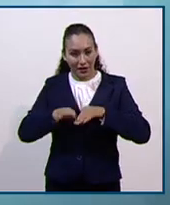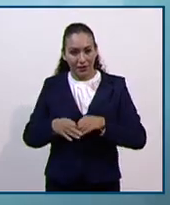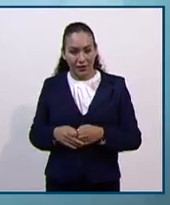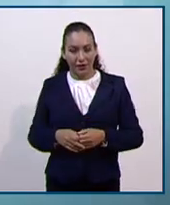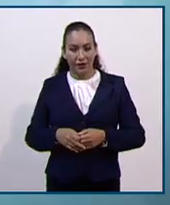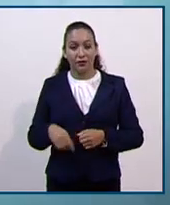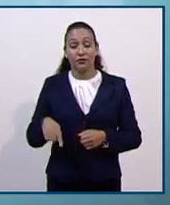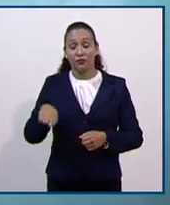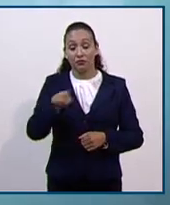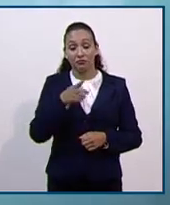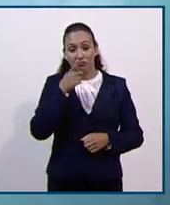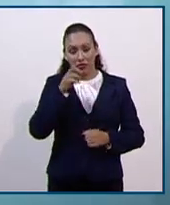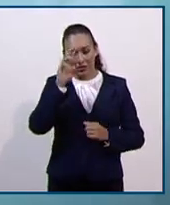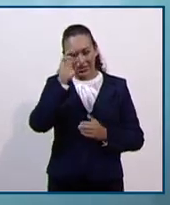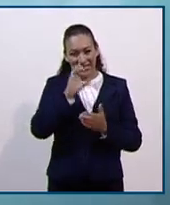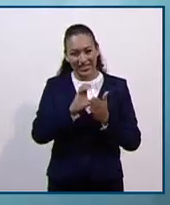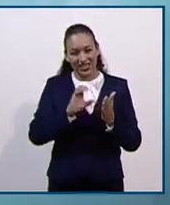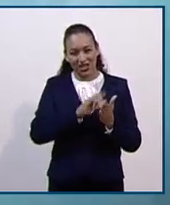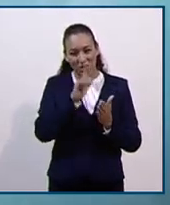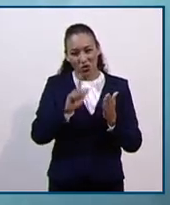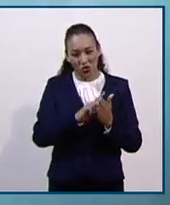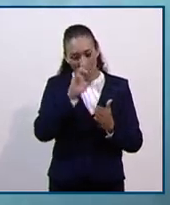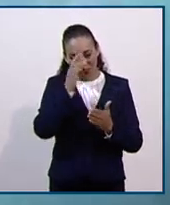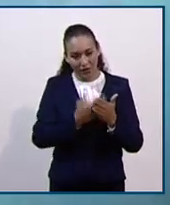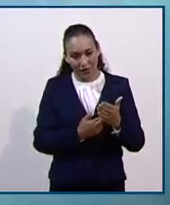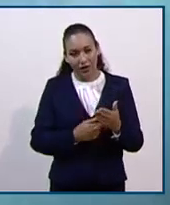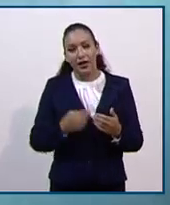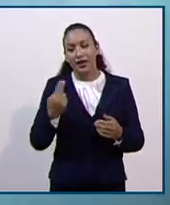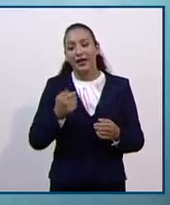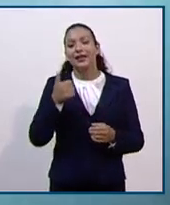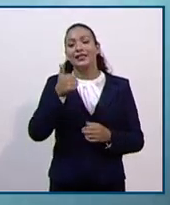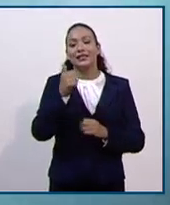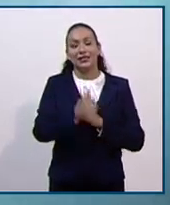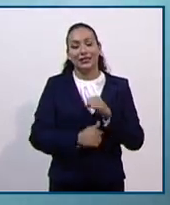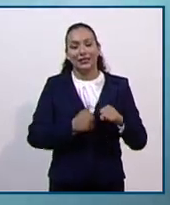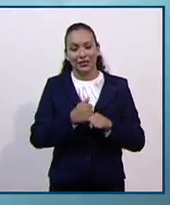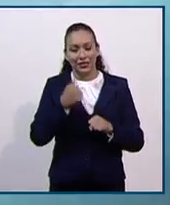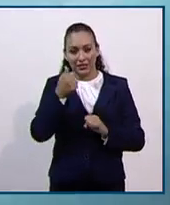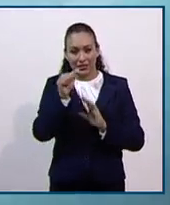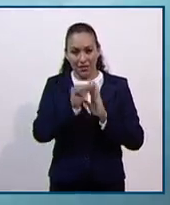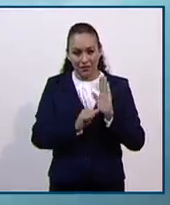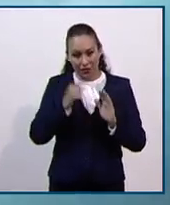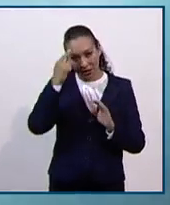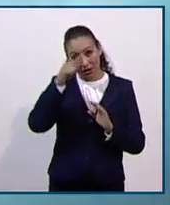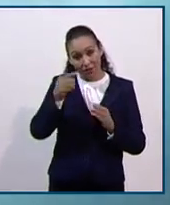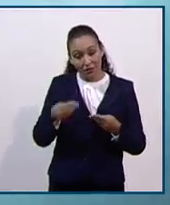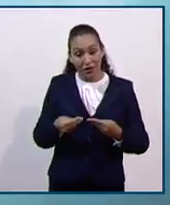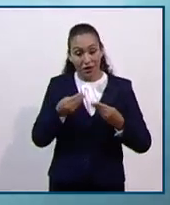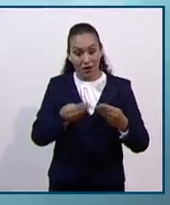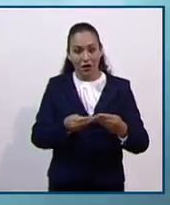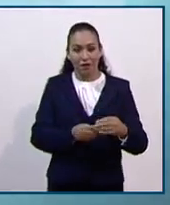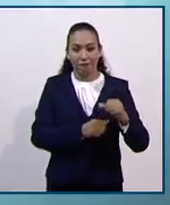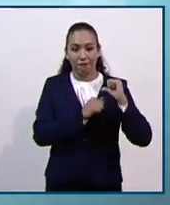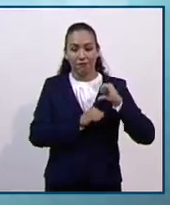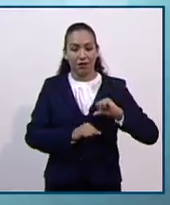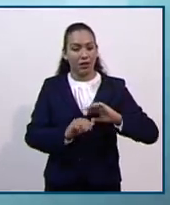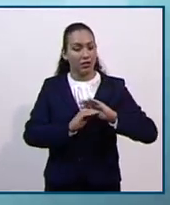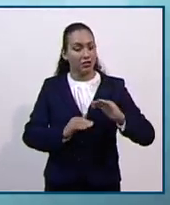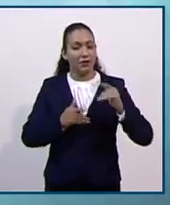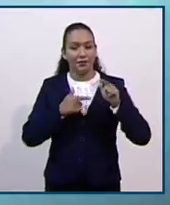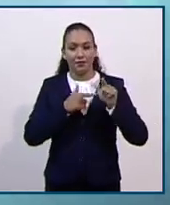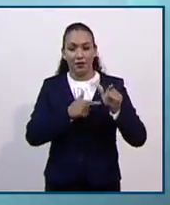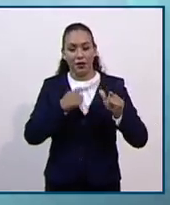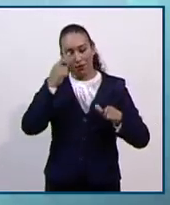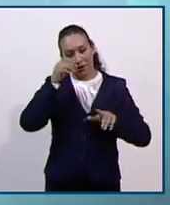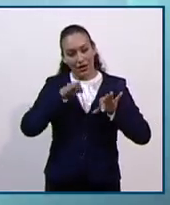declara inconstitucionales el requisito de 6 años y 6 meses para obtener nombramiento definitivo a los